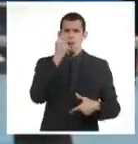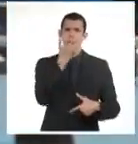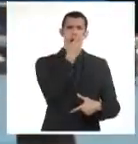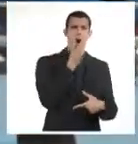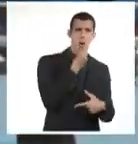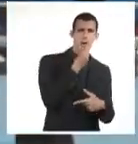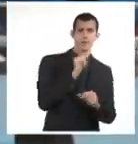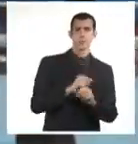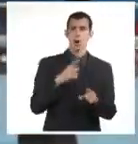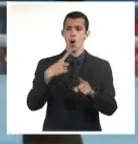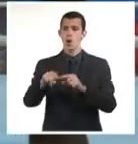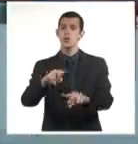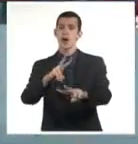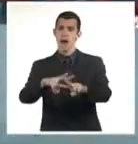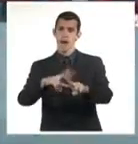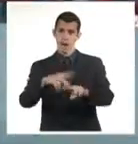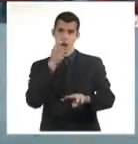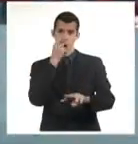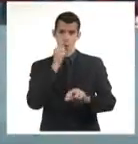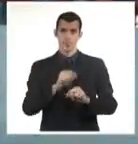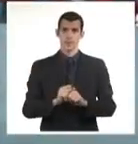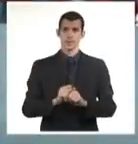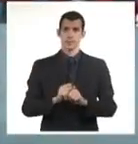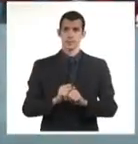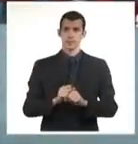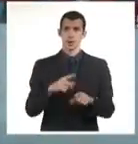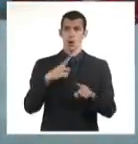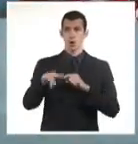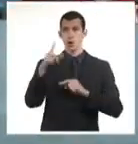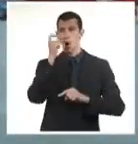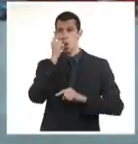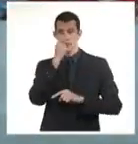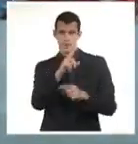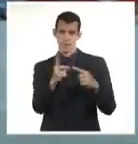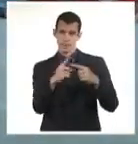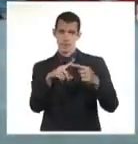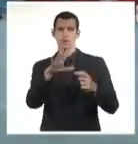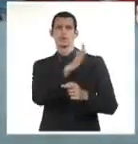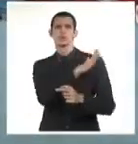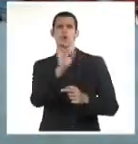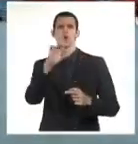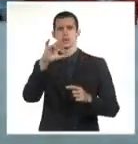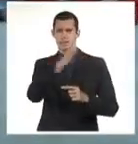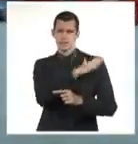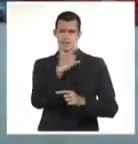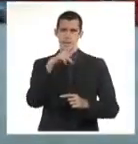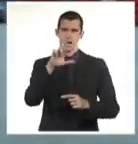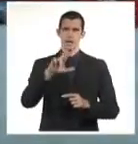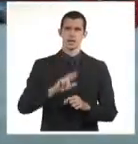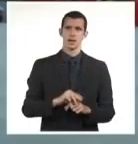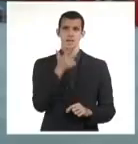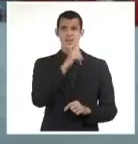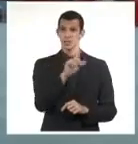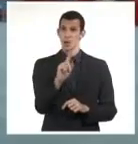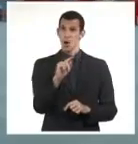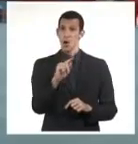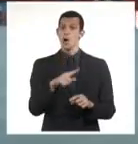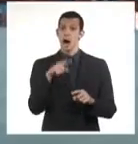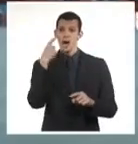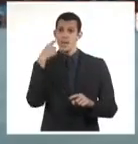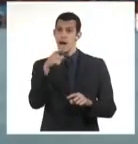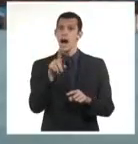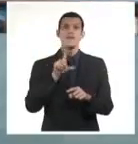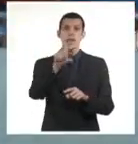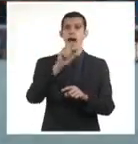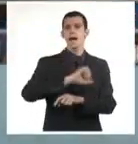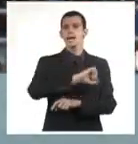Castro, y el local Yusnier Solzano. Pelea de alta combatividad a la altura de este Playa Girón, que representó victoria dividida